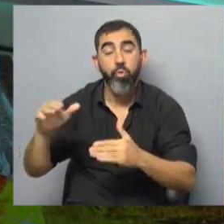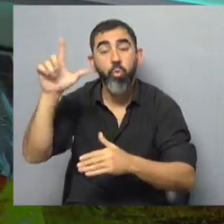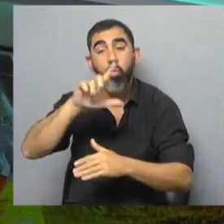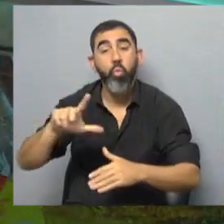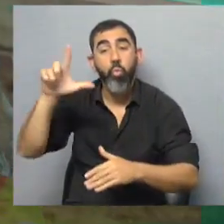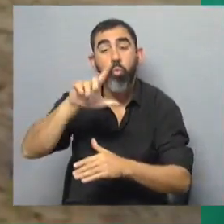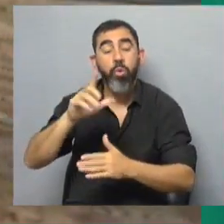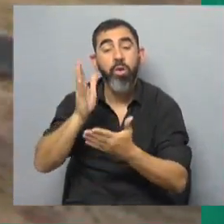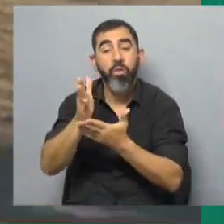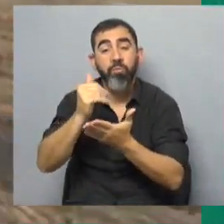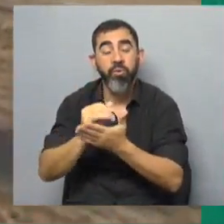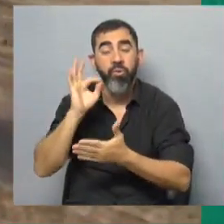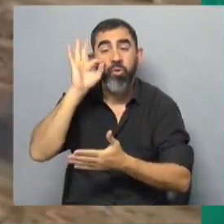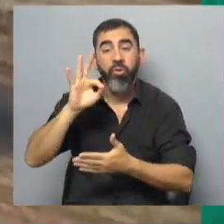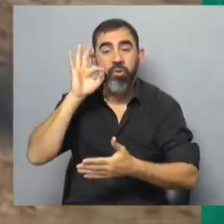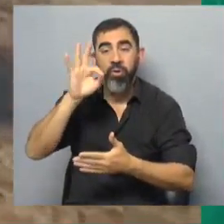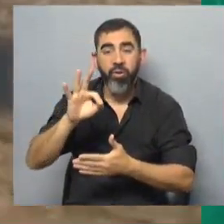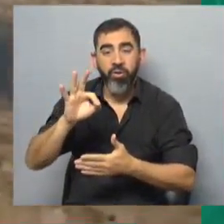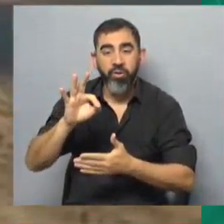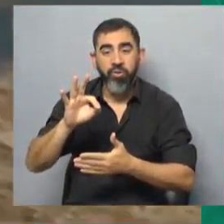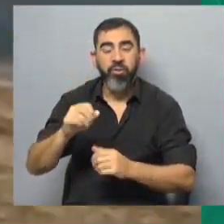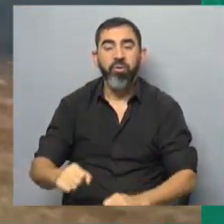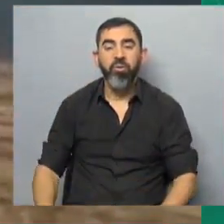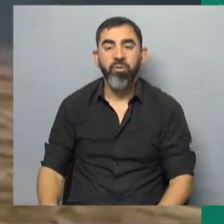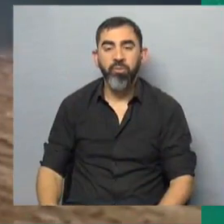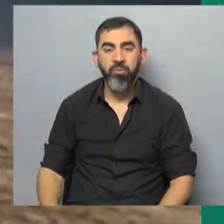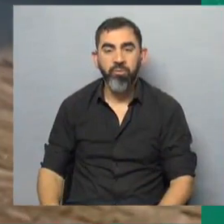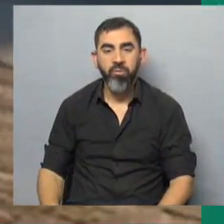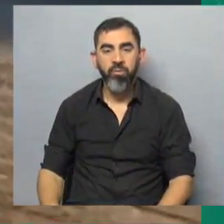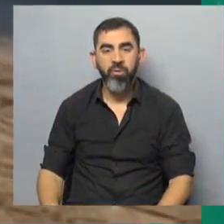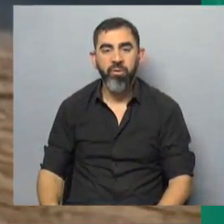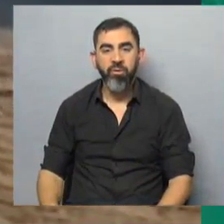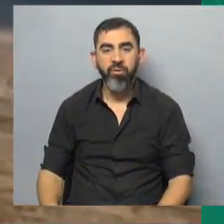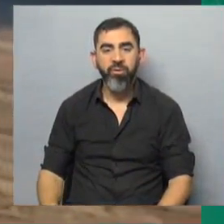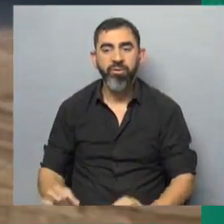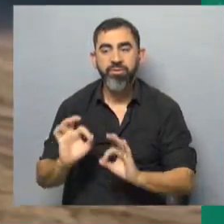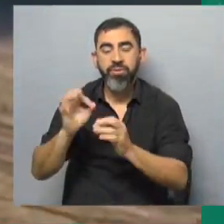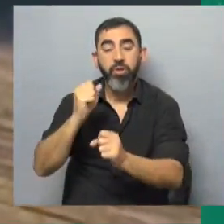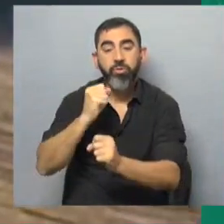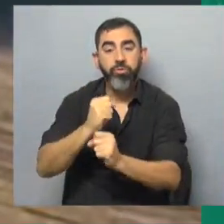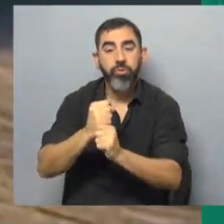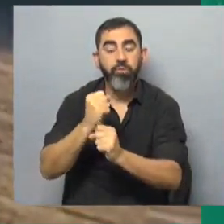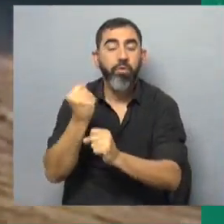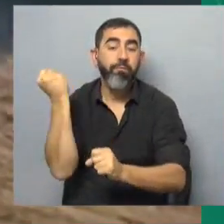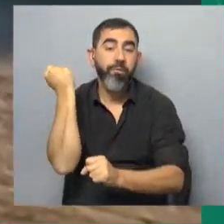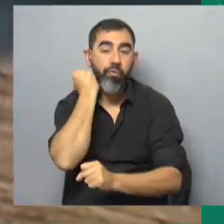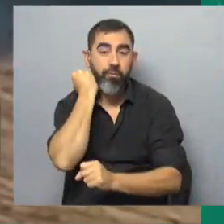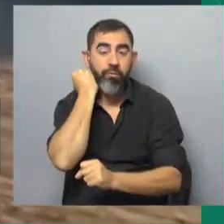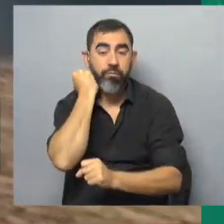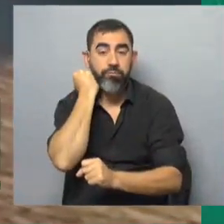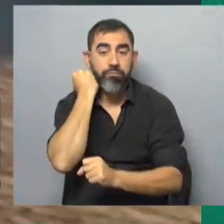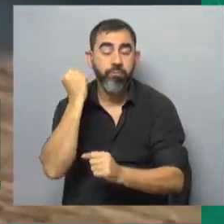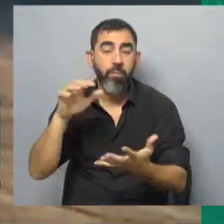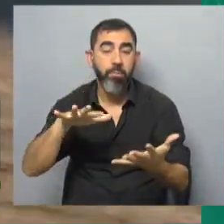en el departamento de Durazno. Estamos hablando de que, bueno, prevén llegar los trabajadores de Frigocerro a